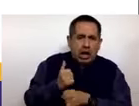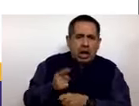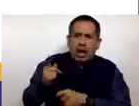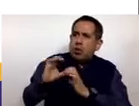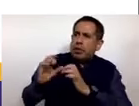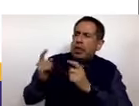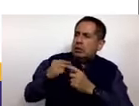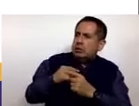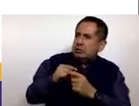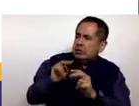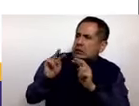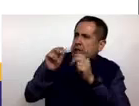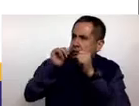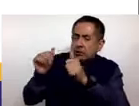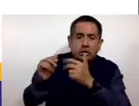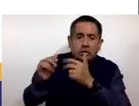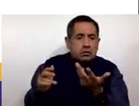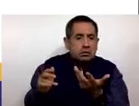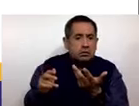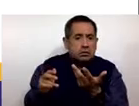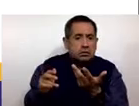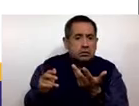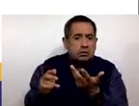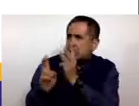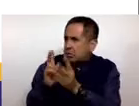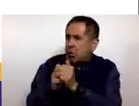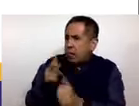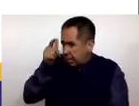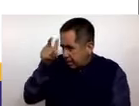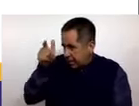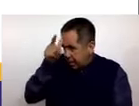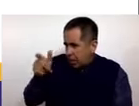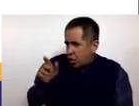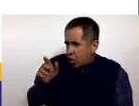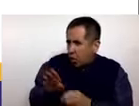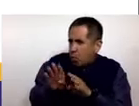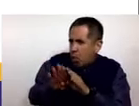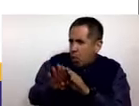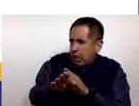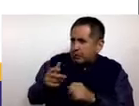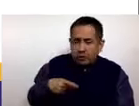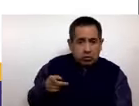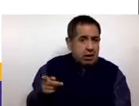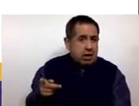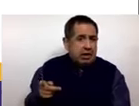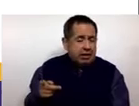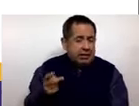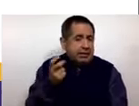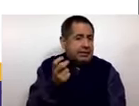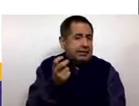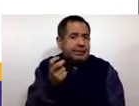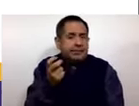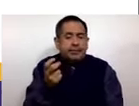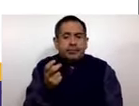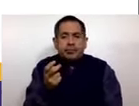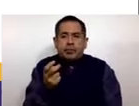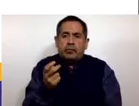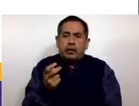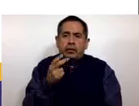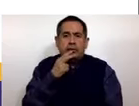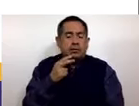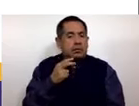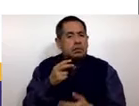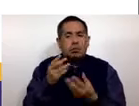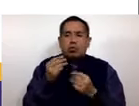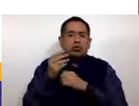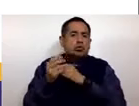cuidadoras, y empezar a enterarse más de esas personas que son, ¿no? Como que nos han vendido mucho la idea